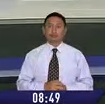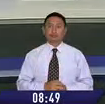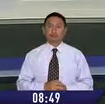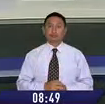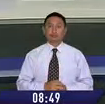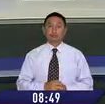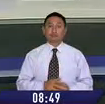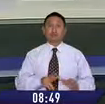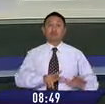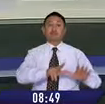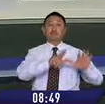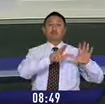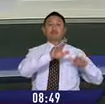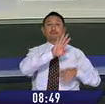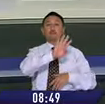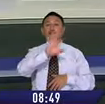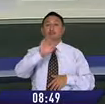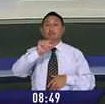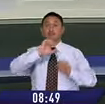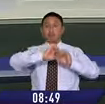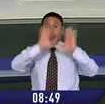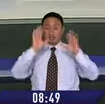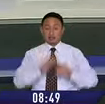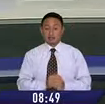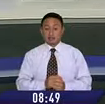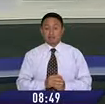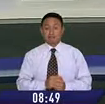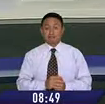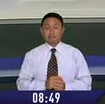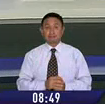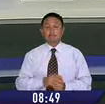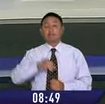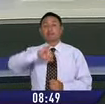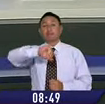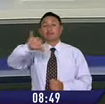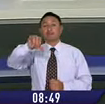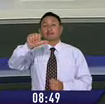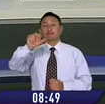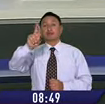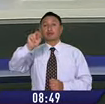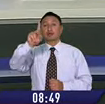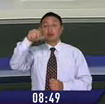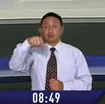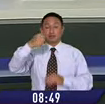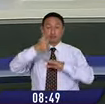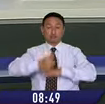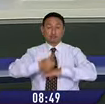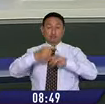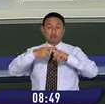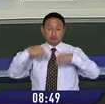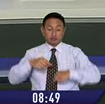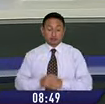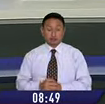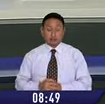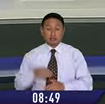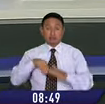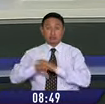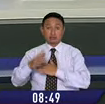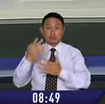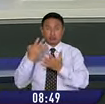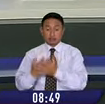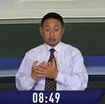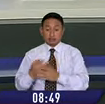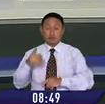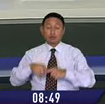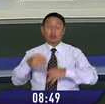Estamos en las 8:49 en la mañana. Amigos queridos, Javier Vera, el exministro del actual mandato, no podrá defenderse en libertad del